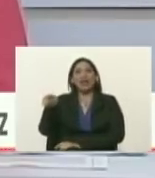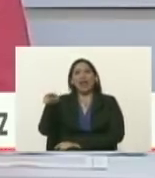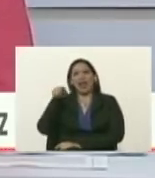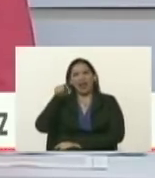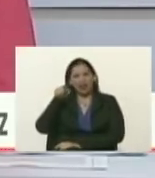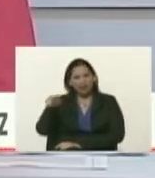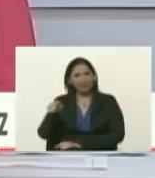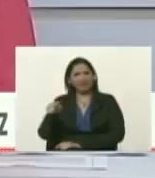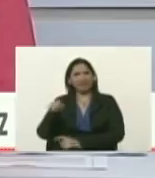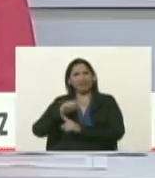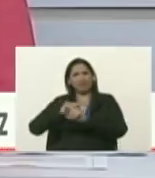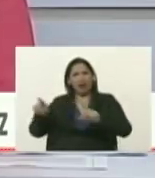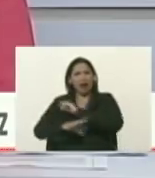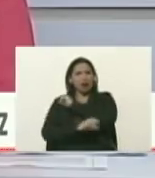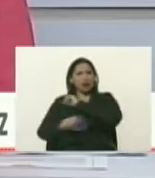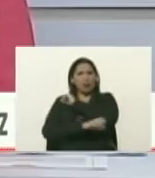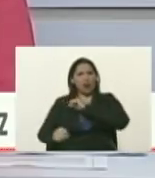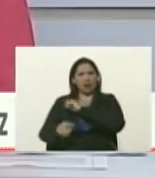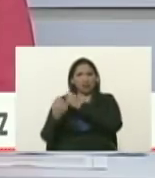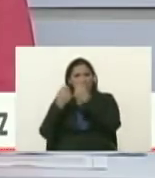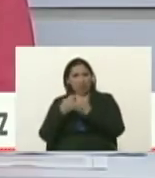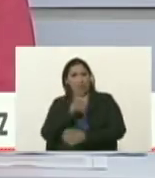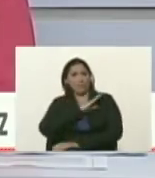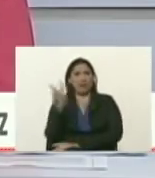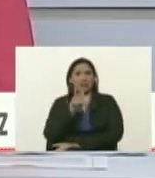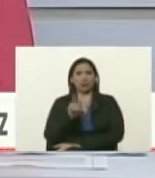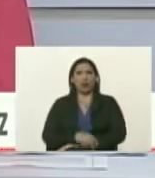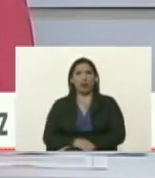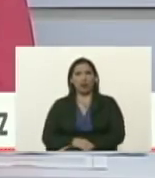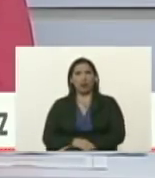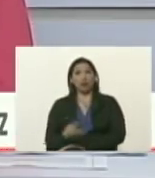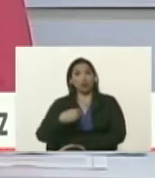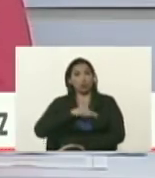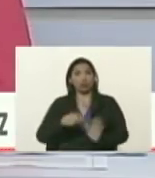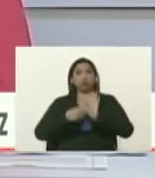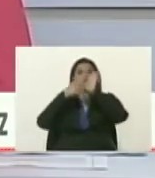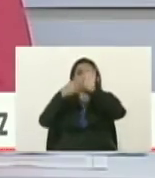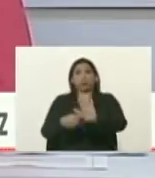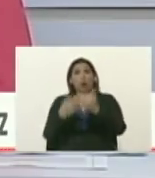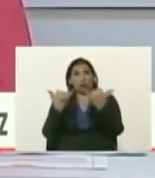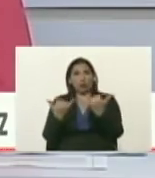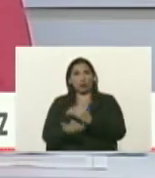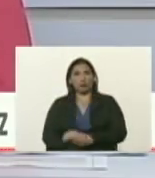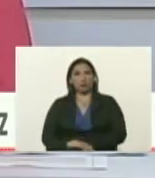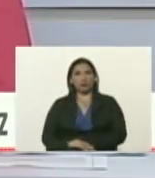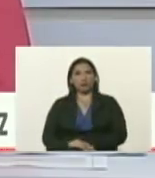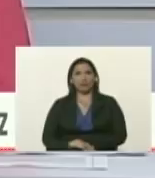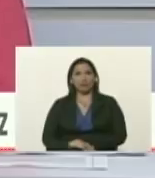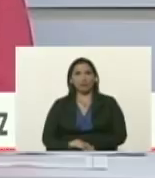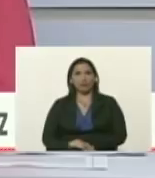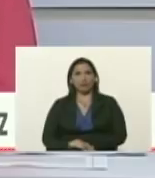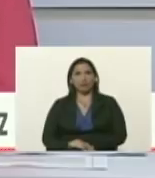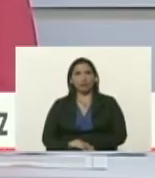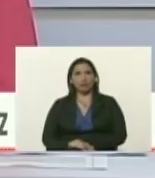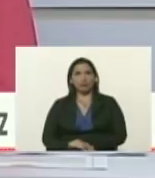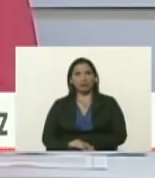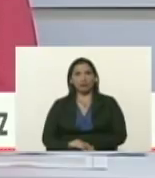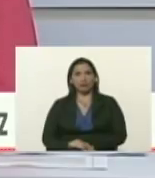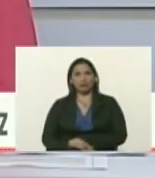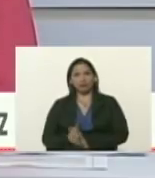los activos de Venezuela. Y es lo que estamos demostrando. Es muy